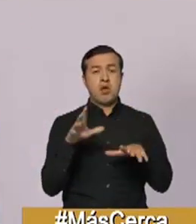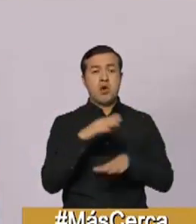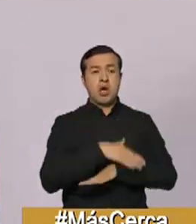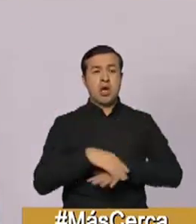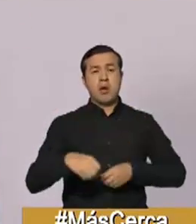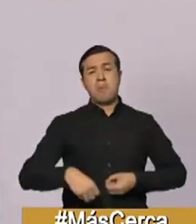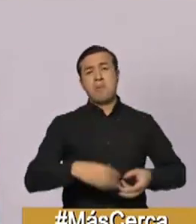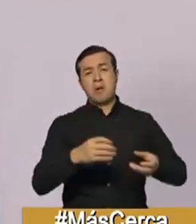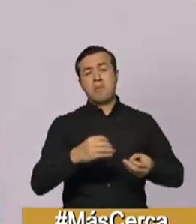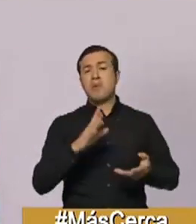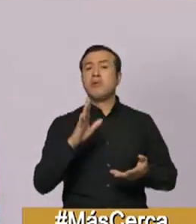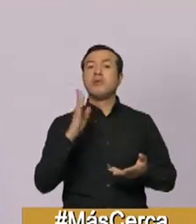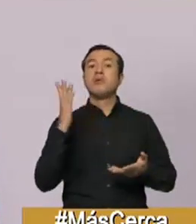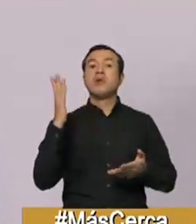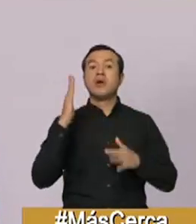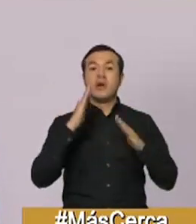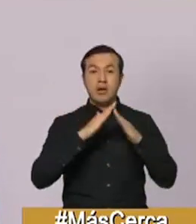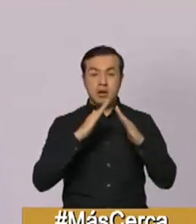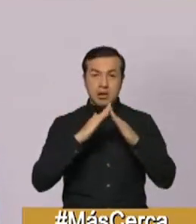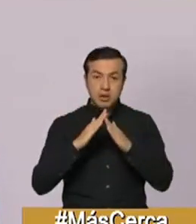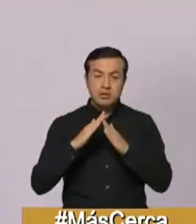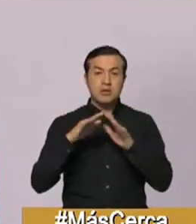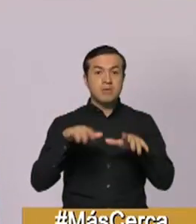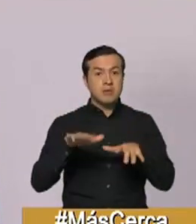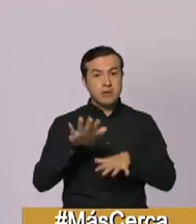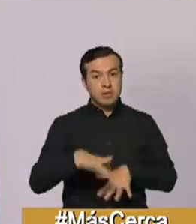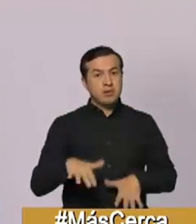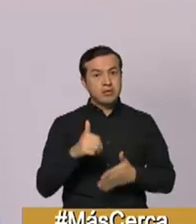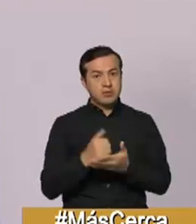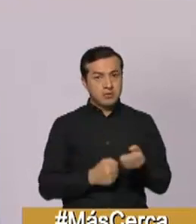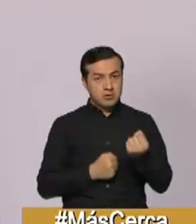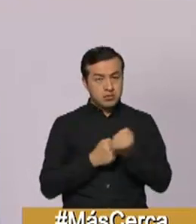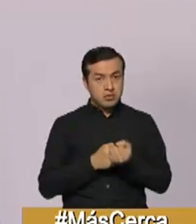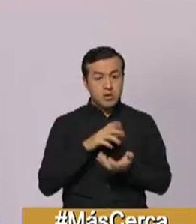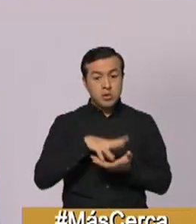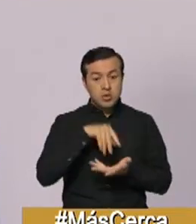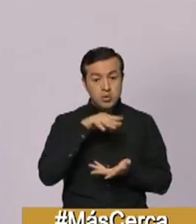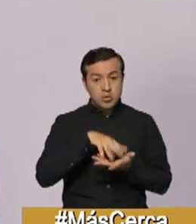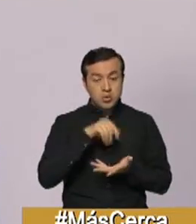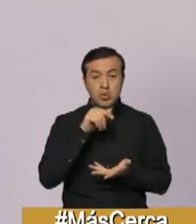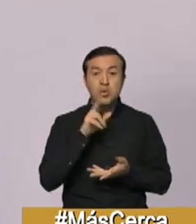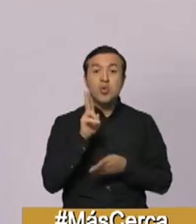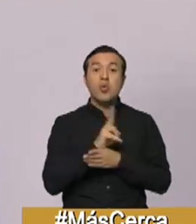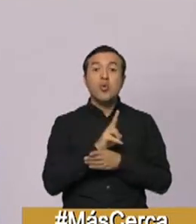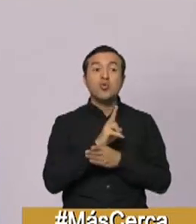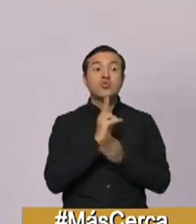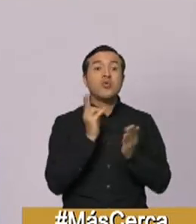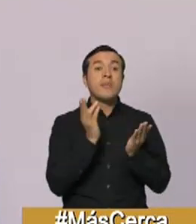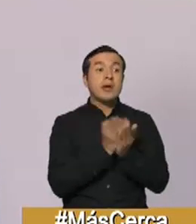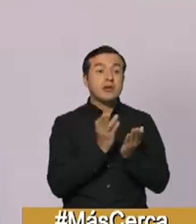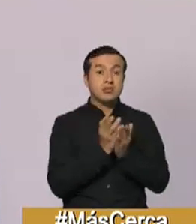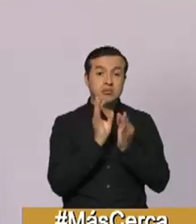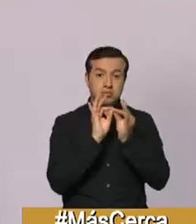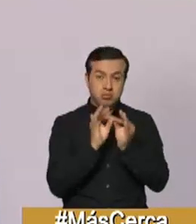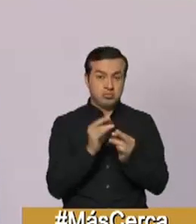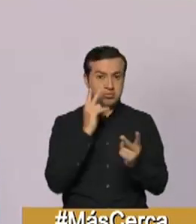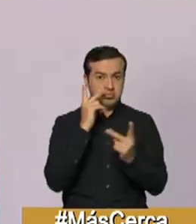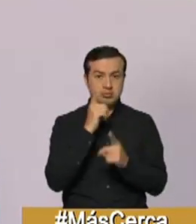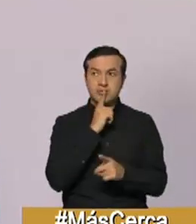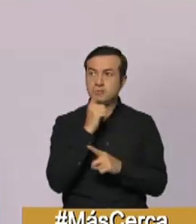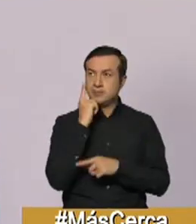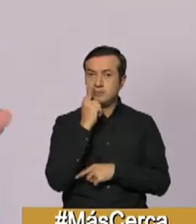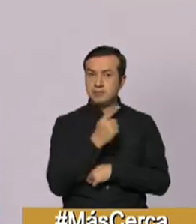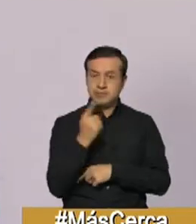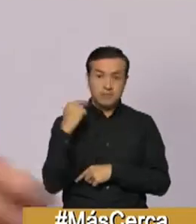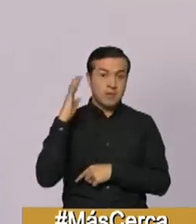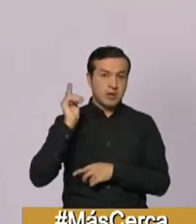por ello que decidieron construir casas para estos animales y bebederos con materiales reciclables. En el siguiente reportaje les contamos